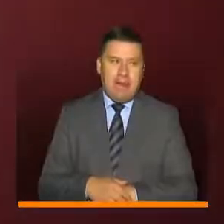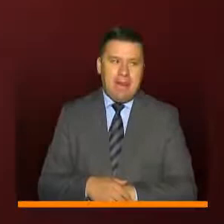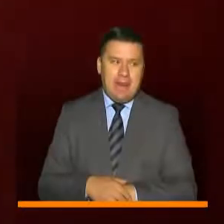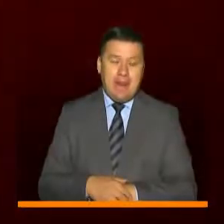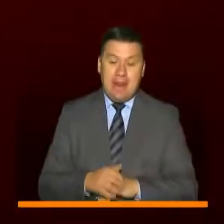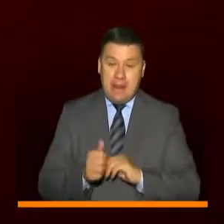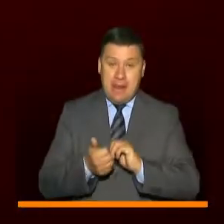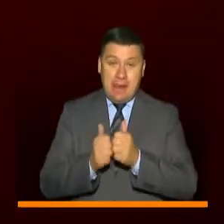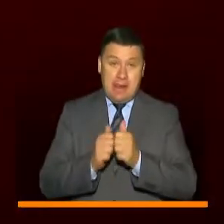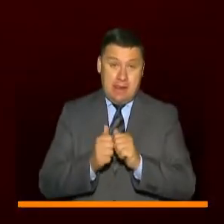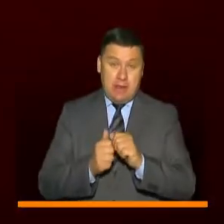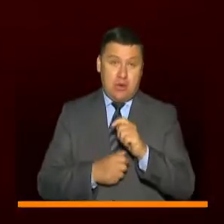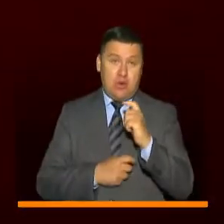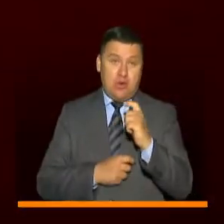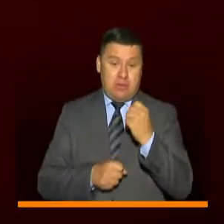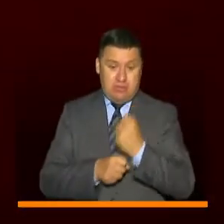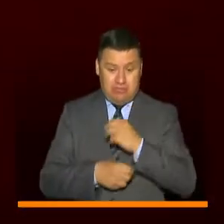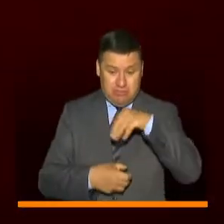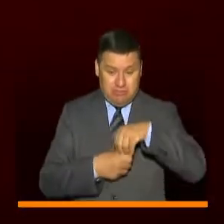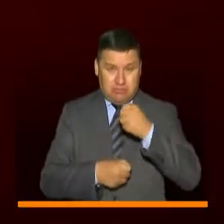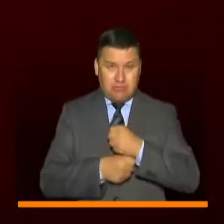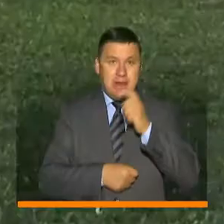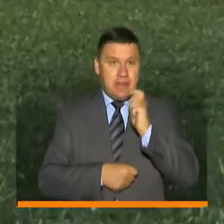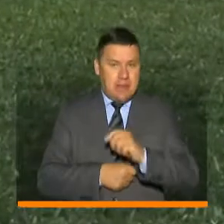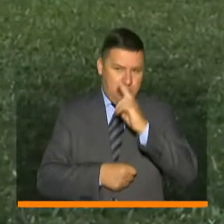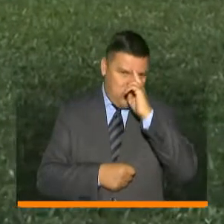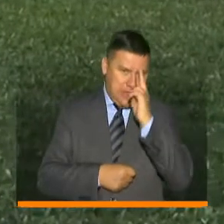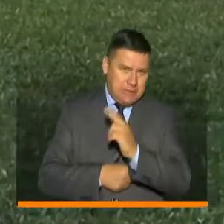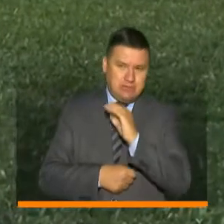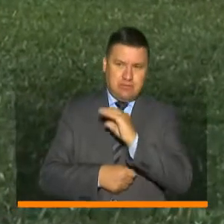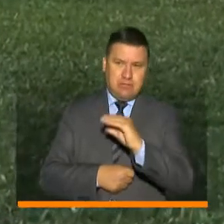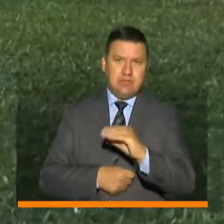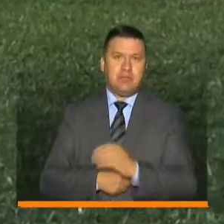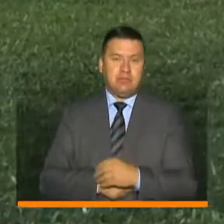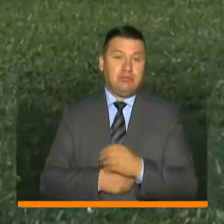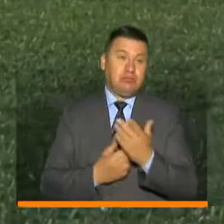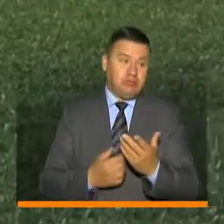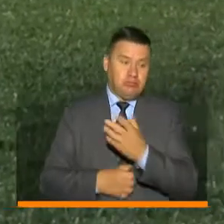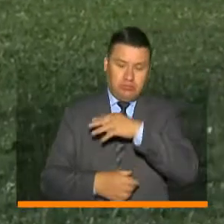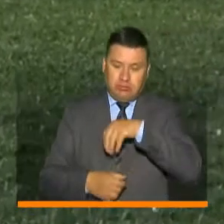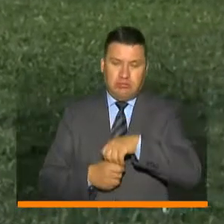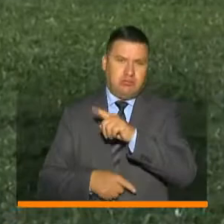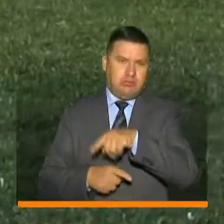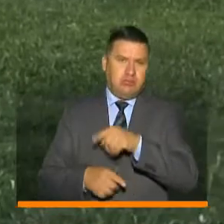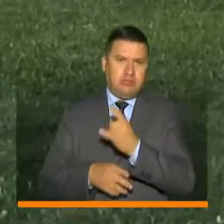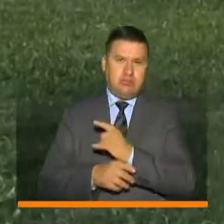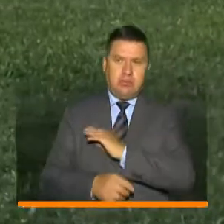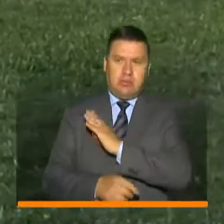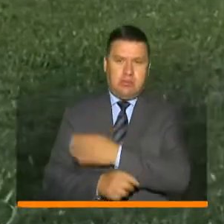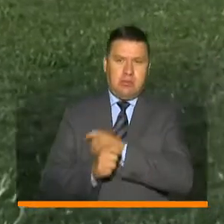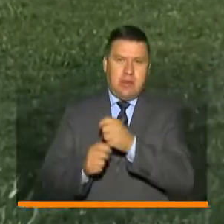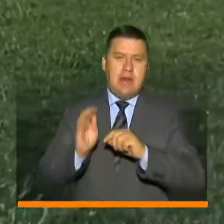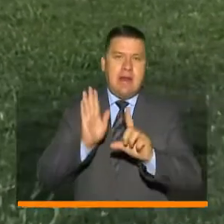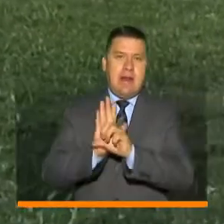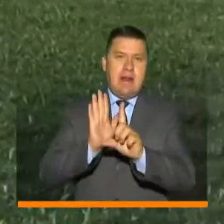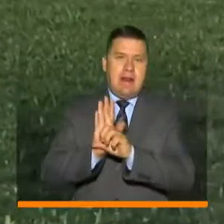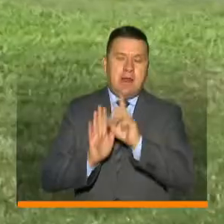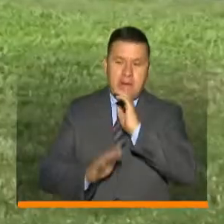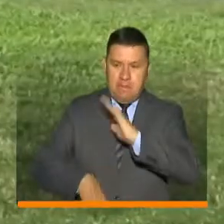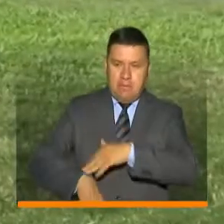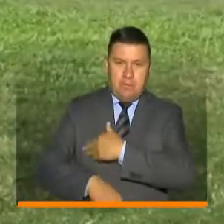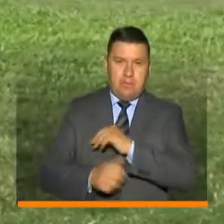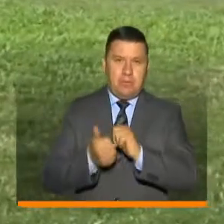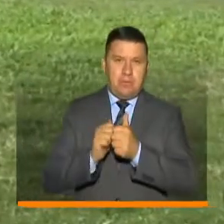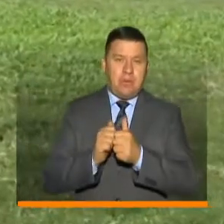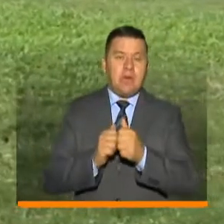Los deportistas y trabajadores colombianos deben ser respetados. Por tal razón y en uso de sus facultades legales, el Ministerio